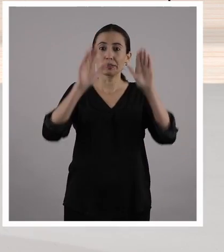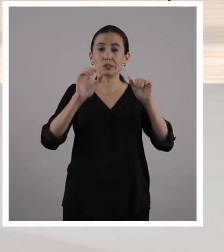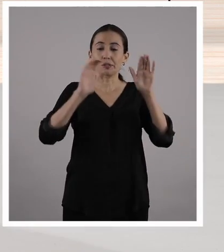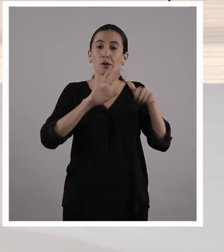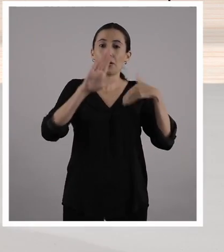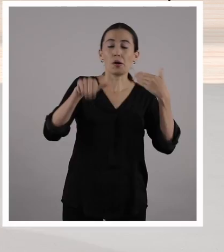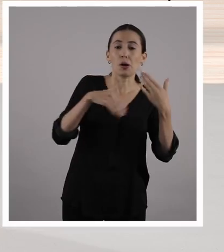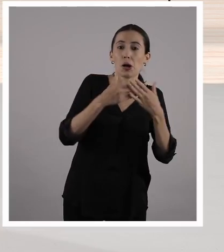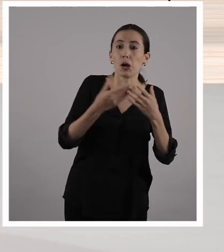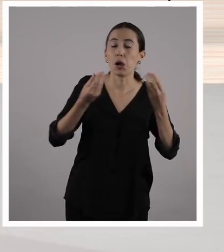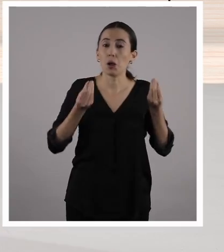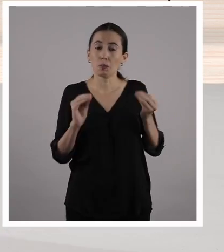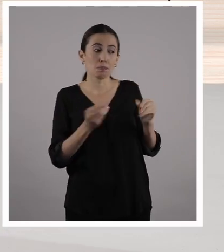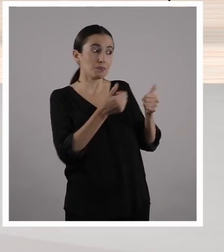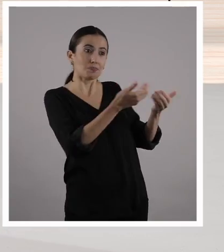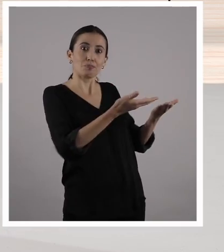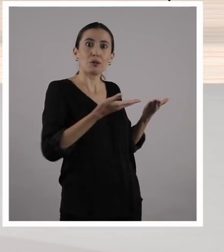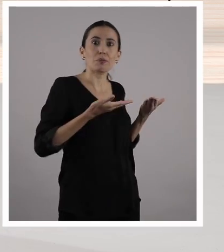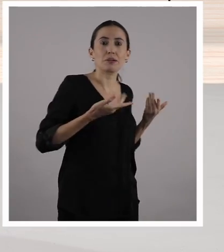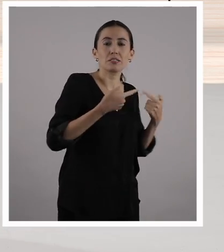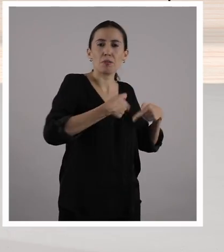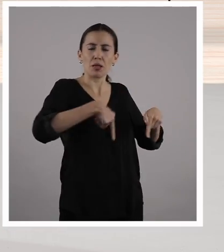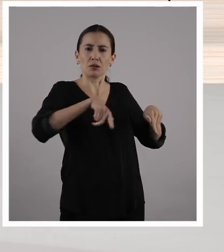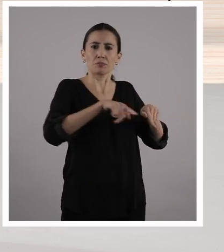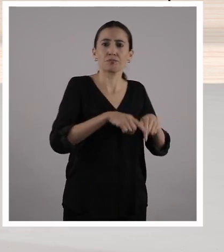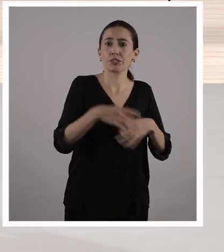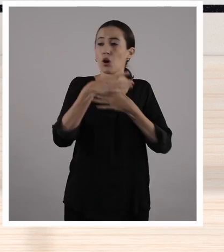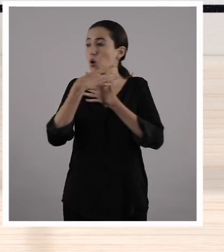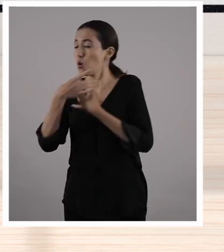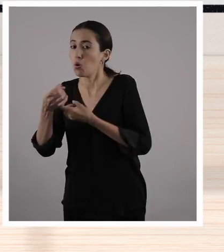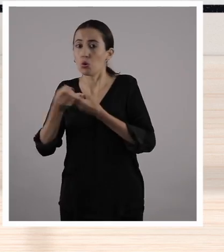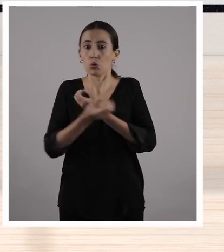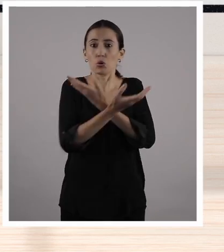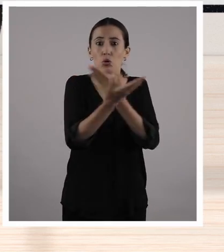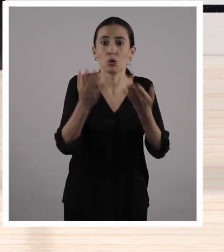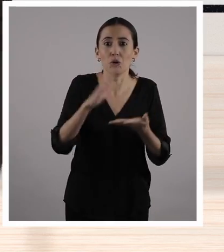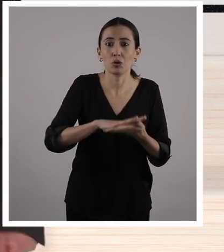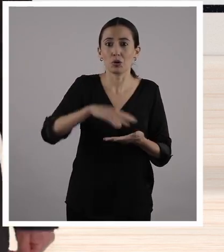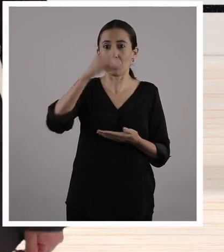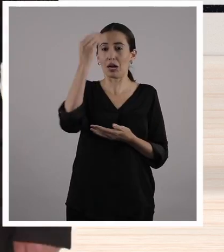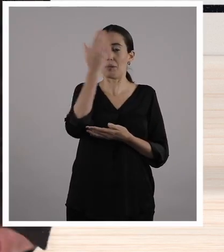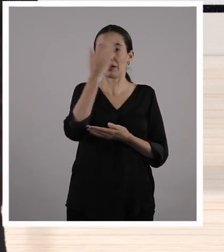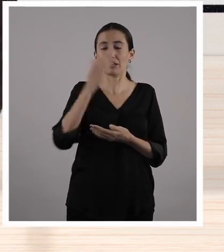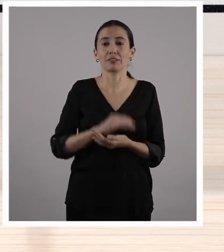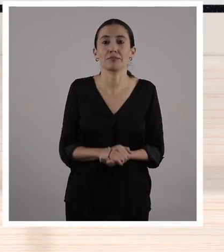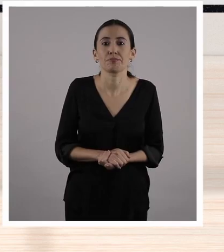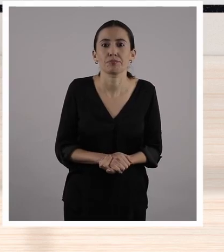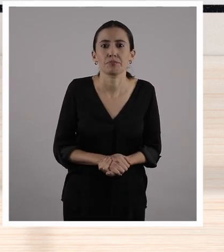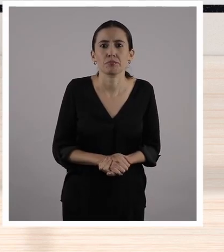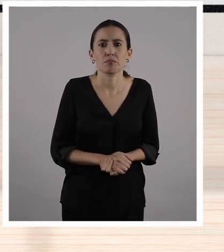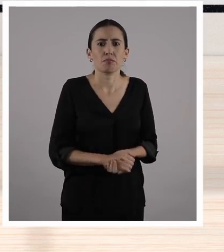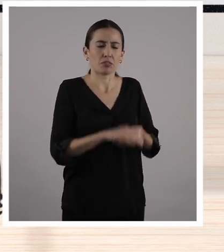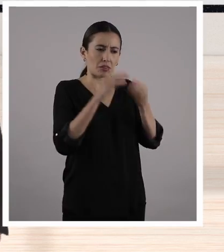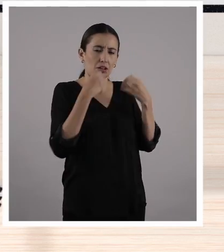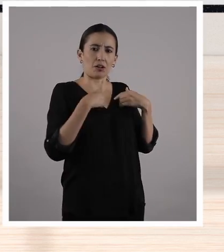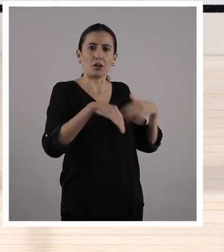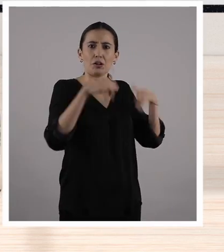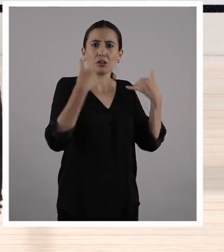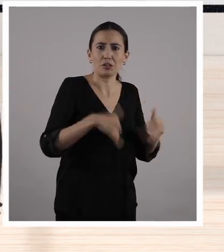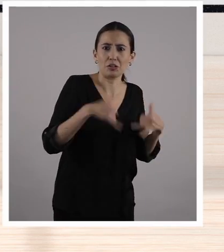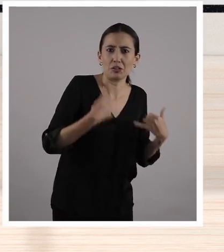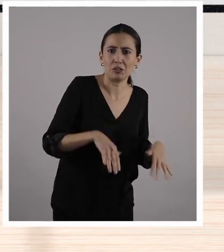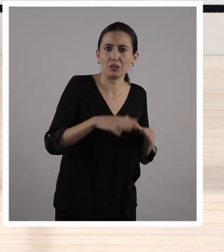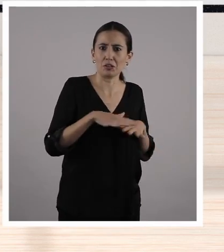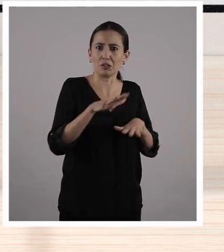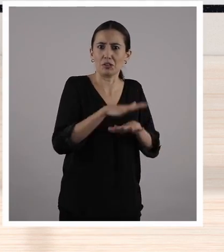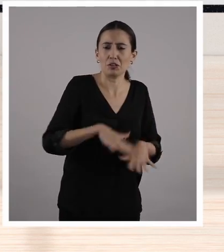¿cómo están? Qué gusto. Profe Marcelo, bienvenido. Gracias Nelly, qué gusto verte, qué gusto verles a ustedes otra vez en Aprender la Tele. Profe, estaba yo